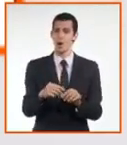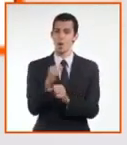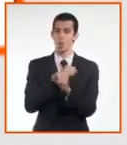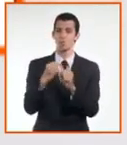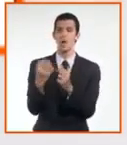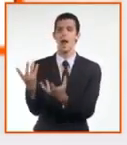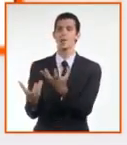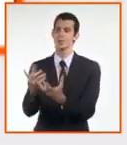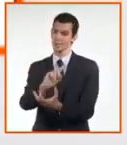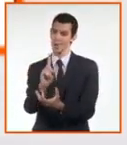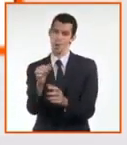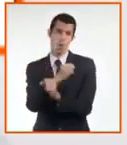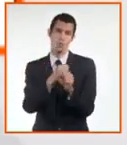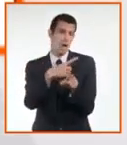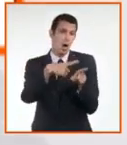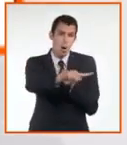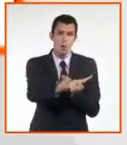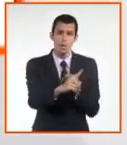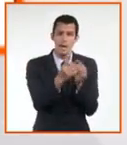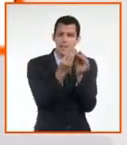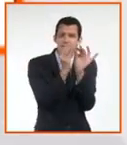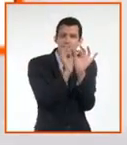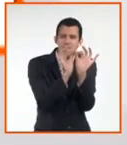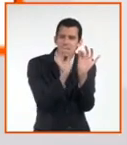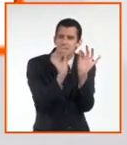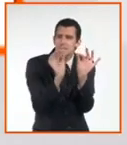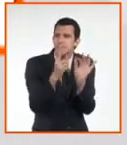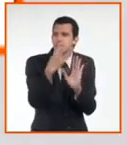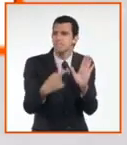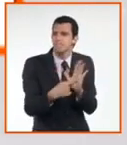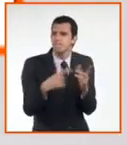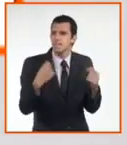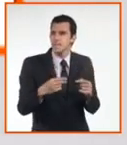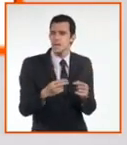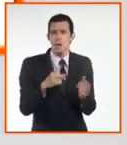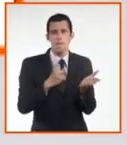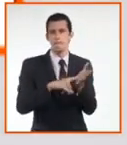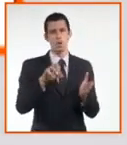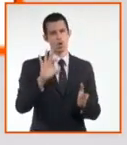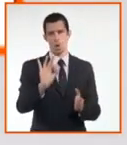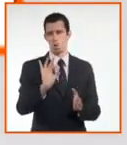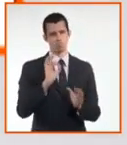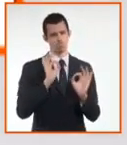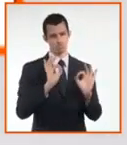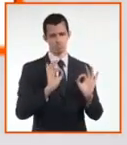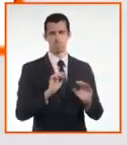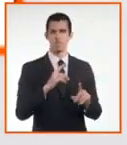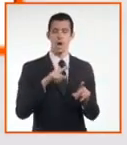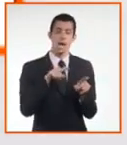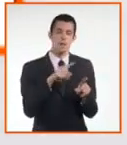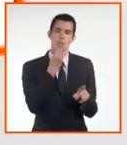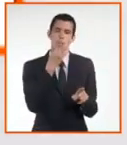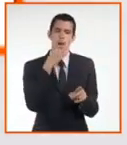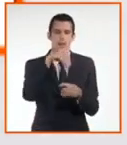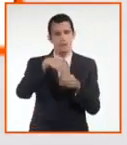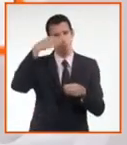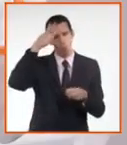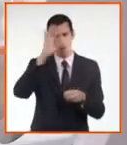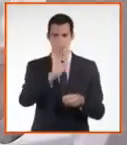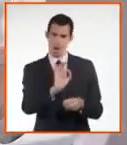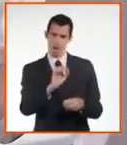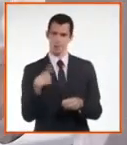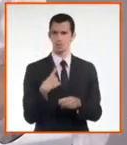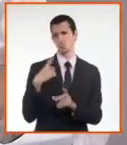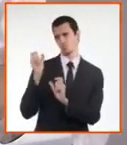entonces no está no está pura para la cantidad fama para caridad farmacéutica el cloruro de sodio se consume 729 toneladas y gastamos más